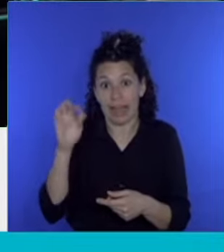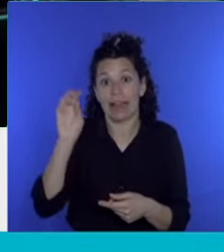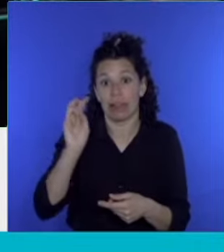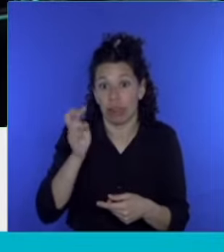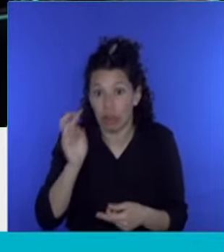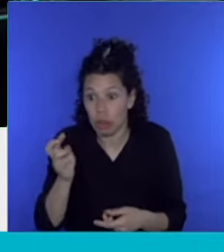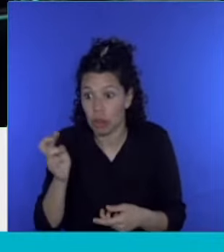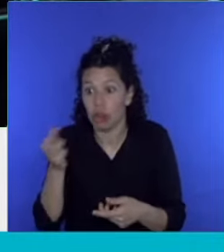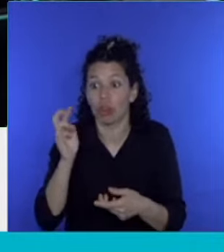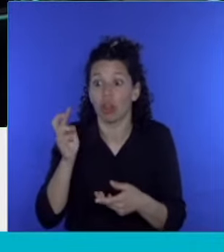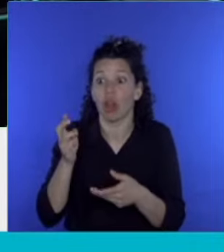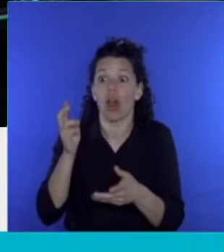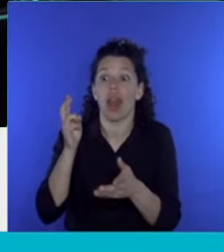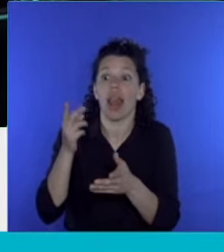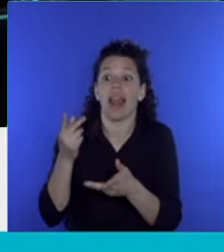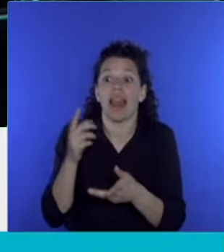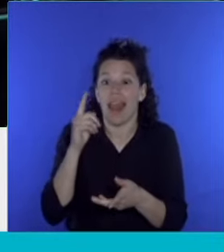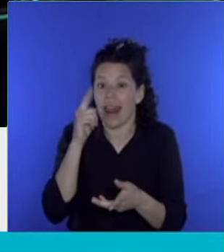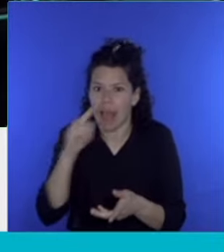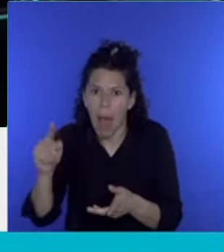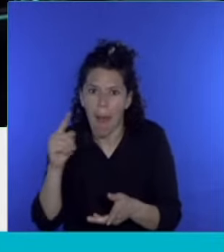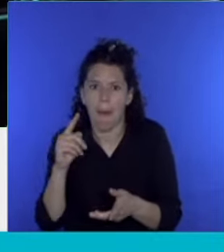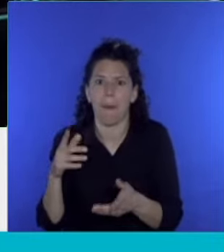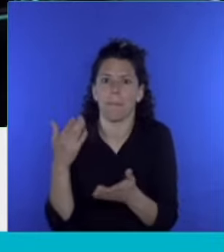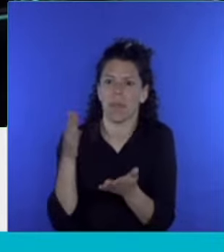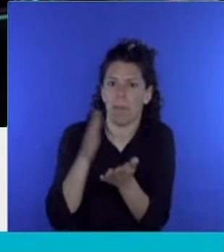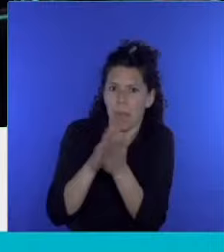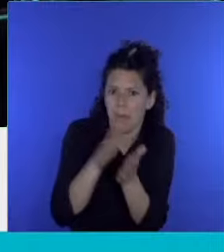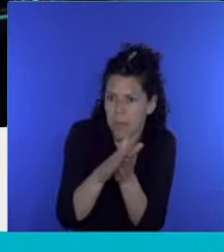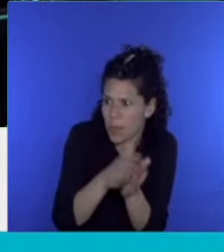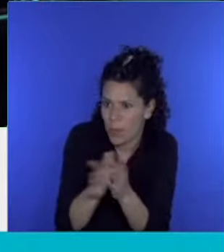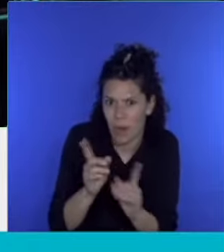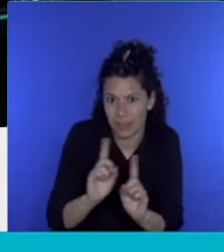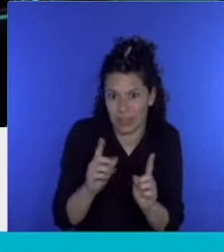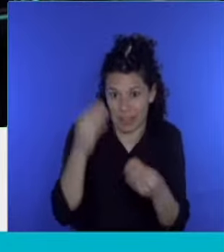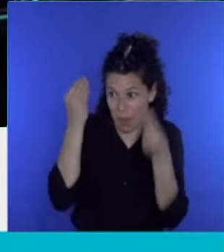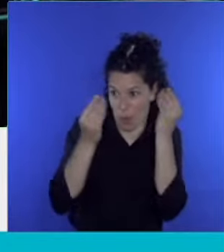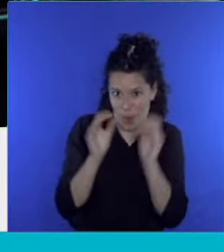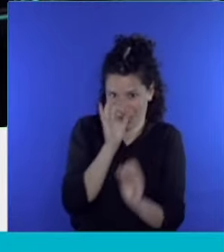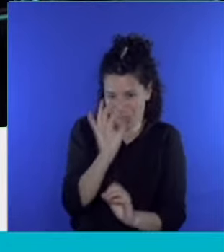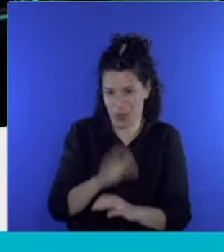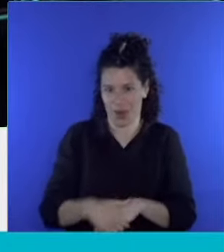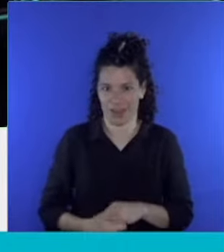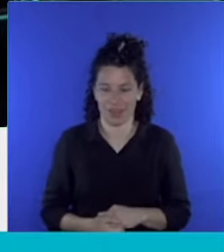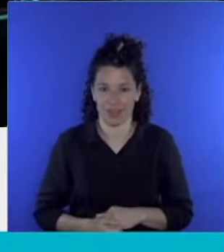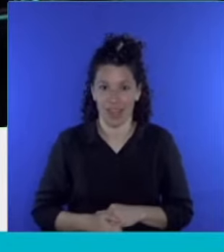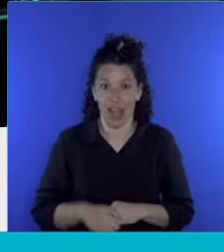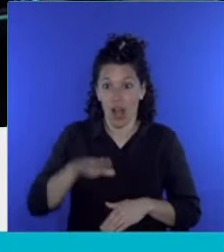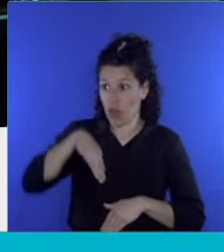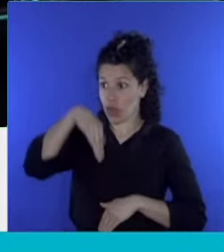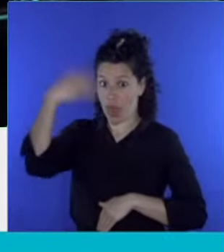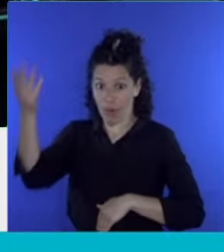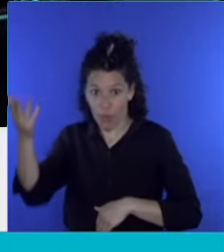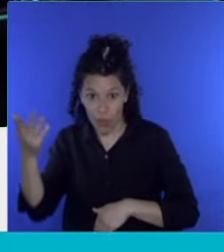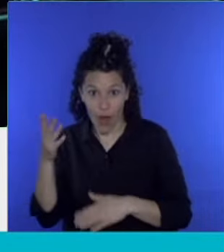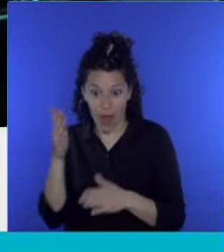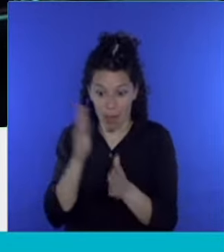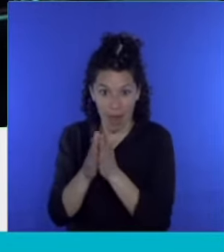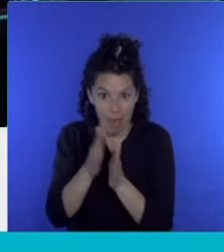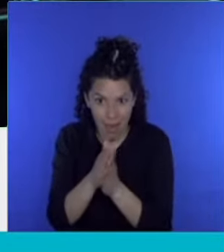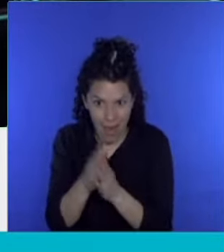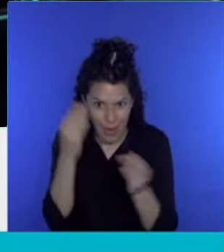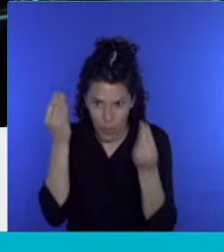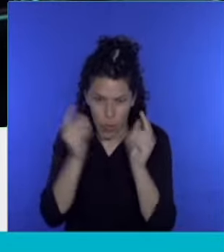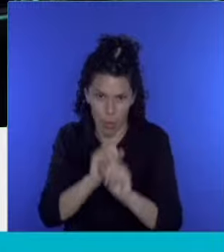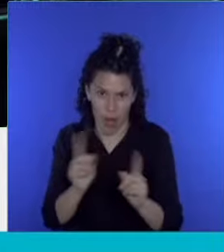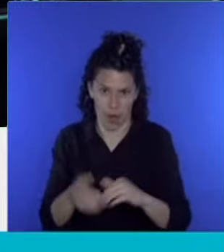preocupaciones no las tienen nunca todo lo que sea la fuga La evasión lo que sea la transferencia de